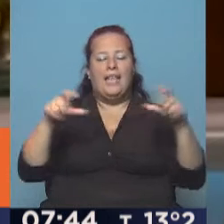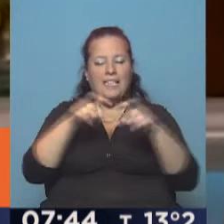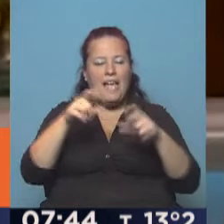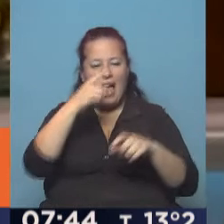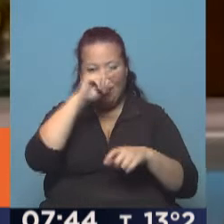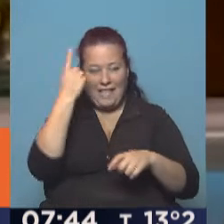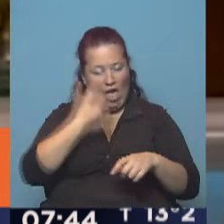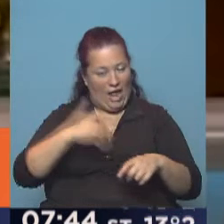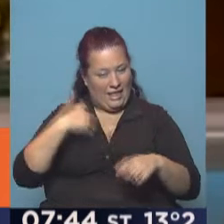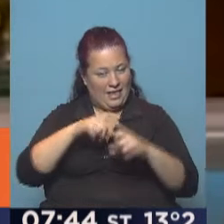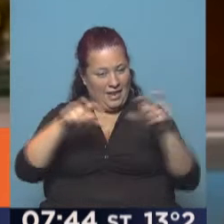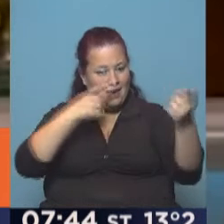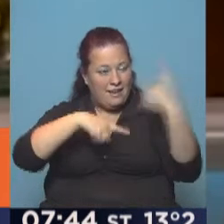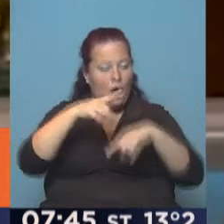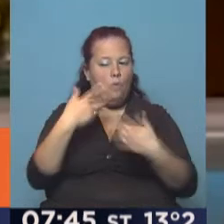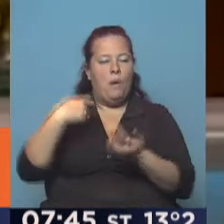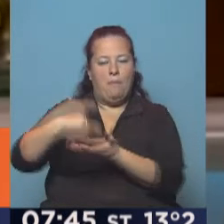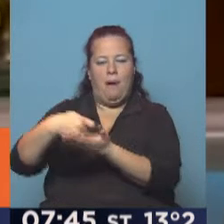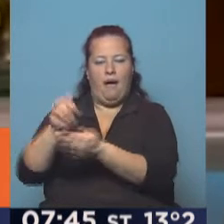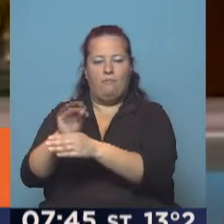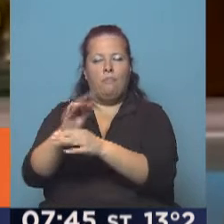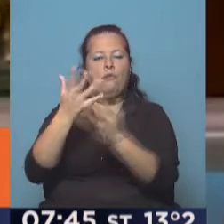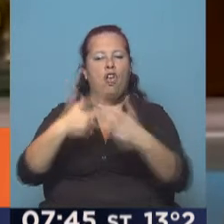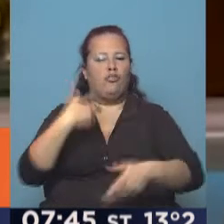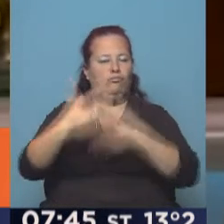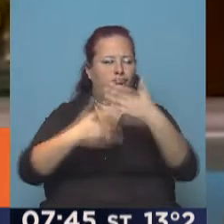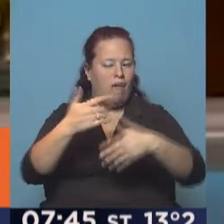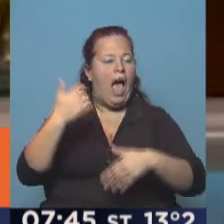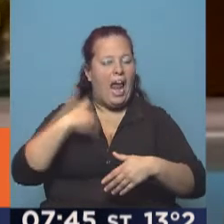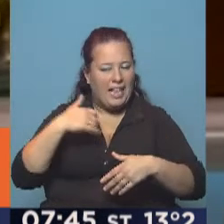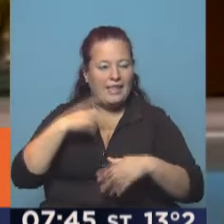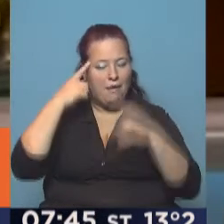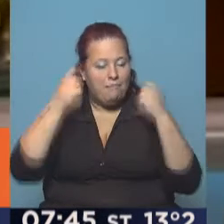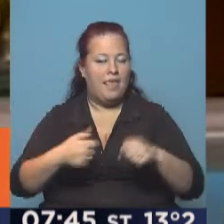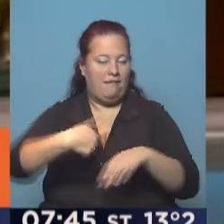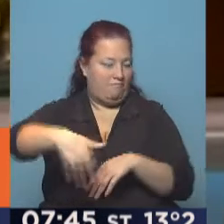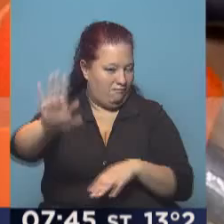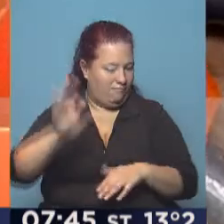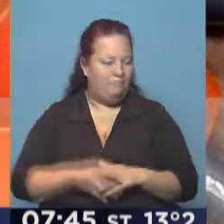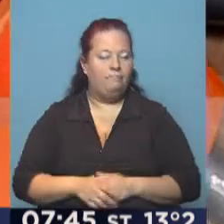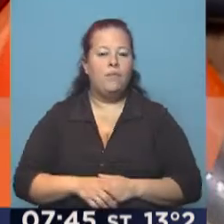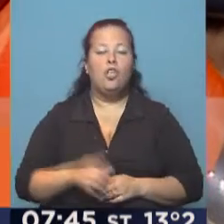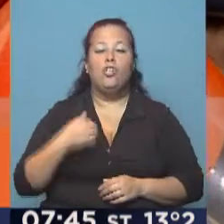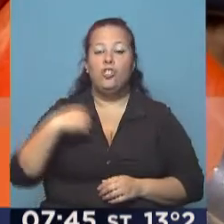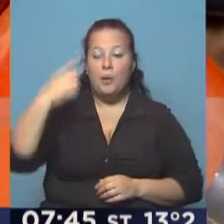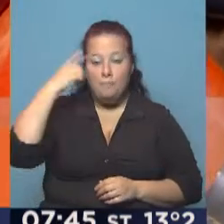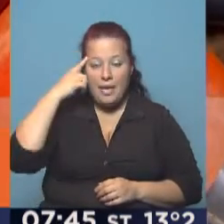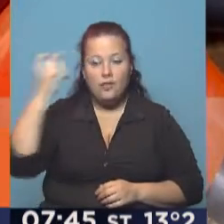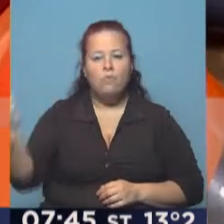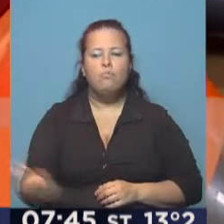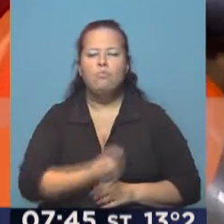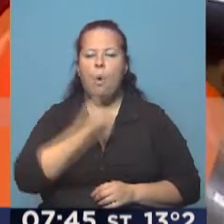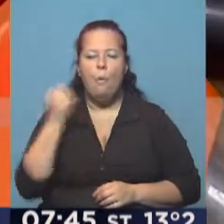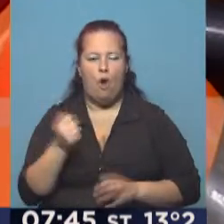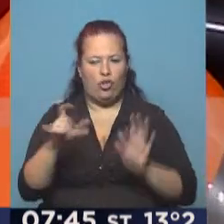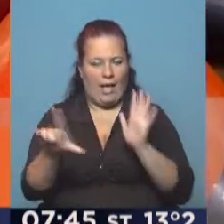Estado argentino va a poder financiar proyectos de desarrollo que la Argentina se plantee para adelante. Creo que es una